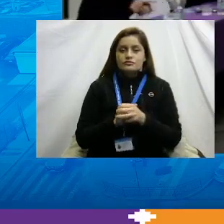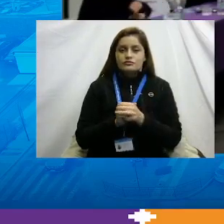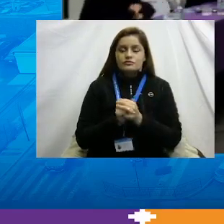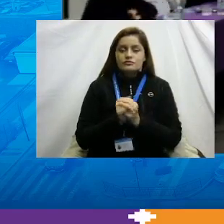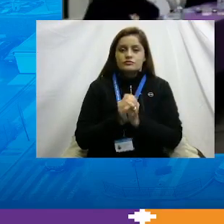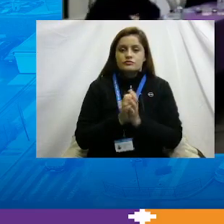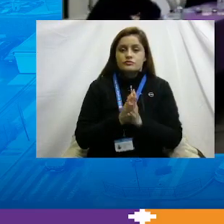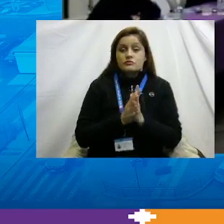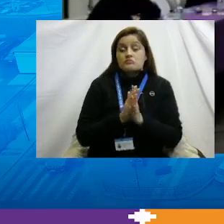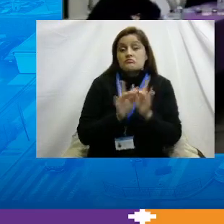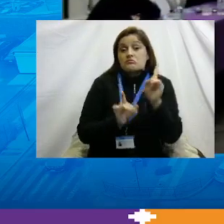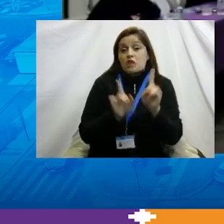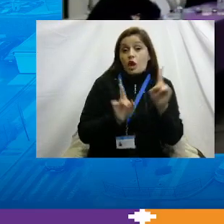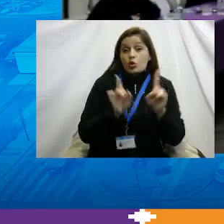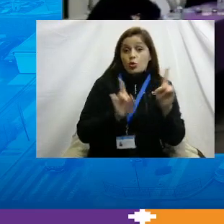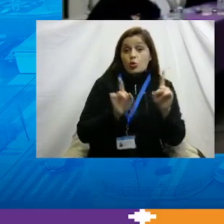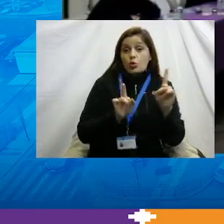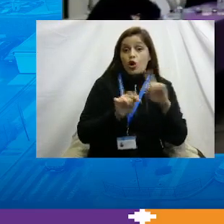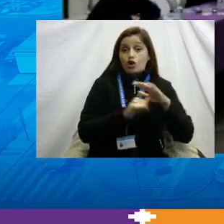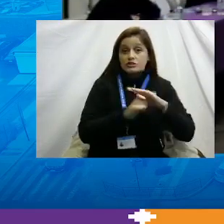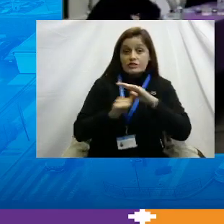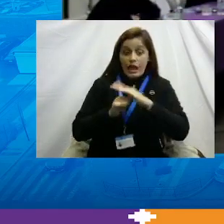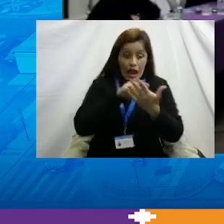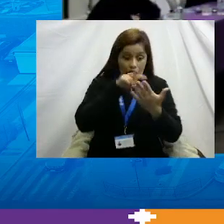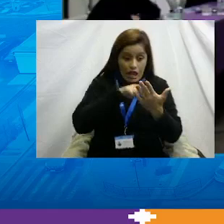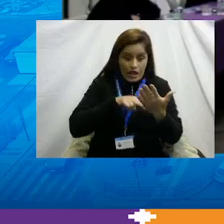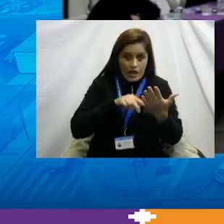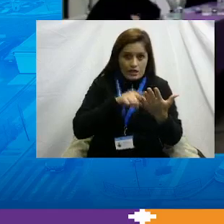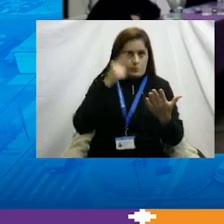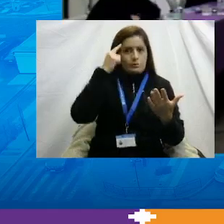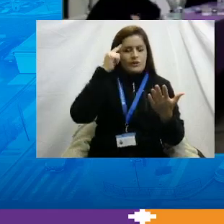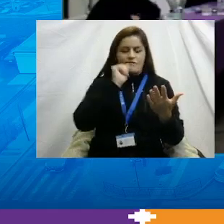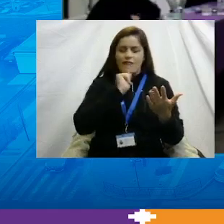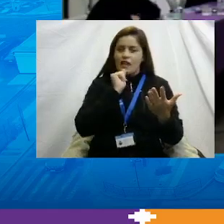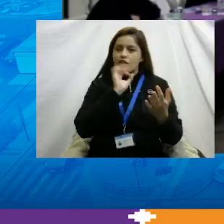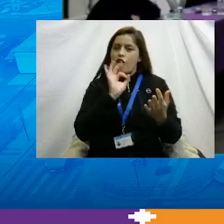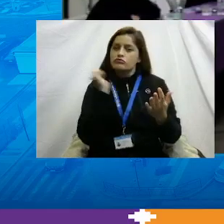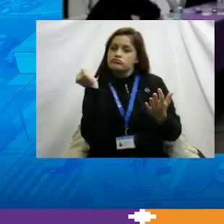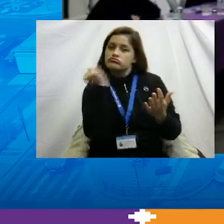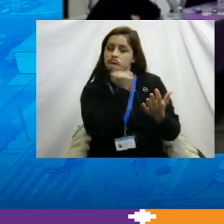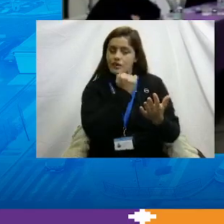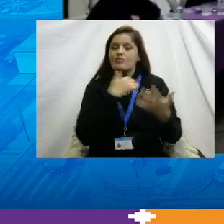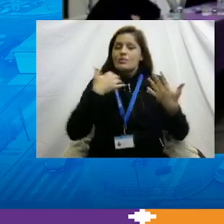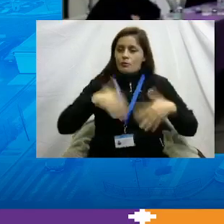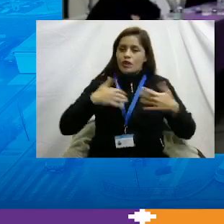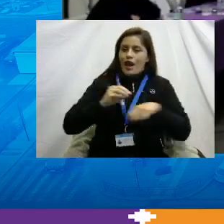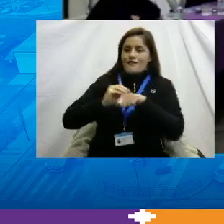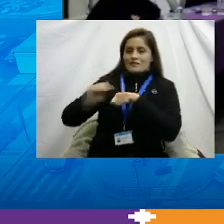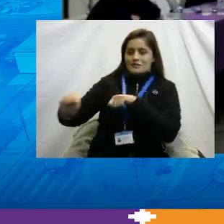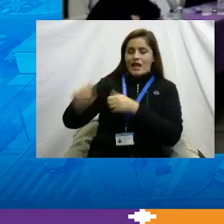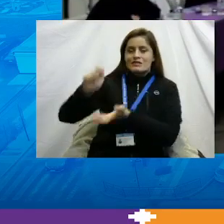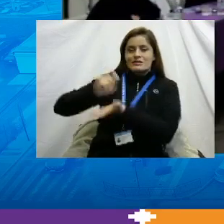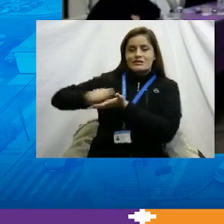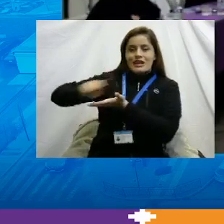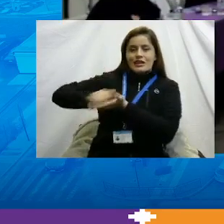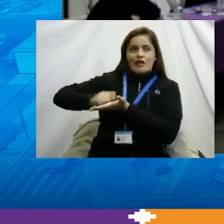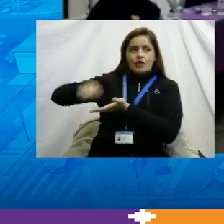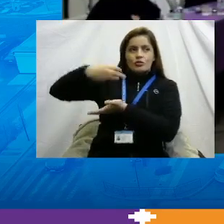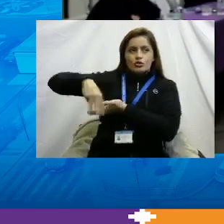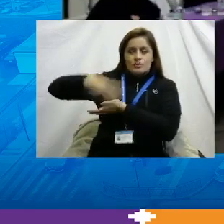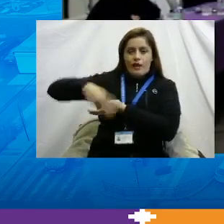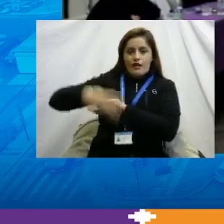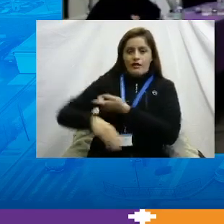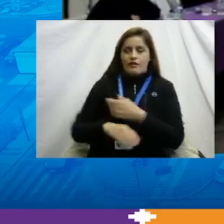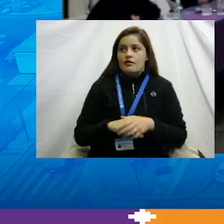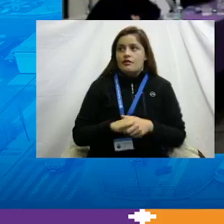¿Hay algún comentario específicamente al tema de los acuerdos? No se da por aprobada, salvo que me hagan llegar algunas observaciones